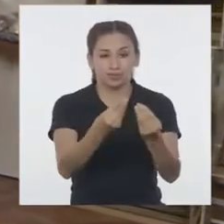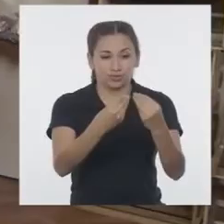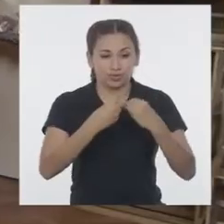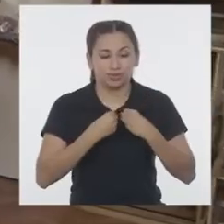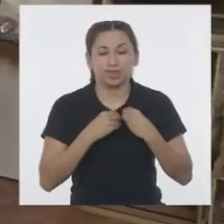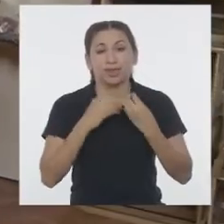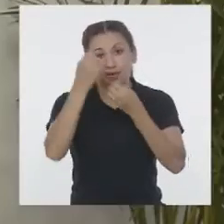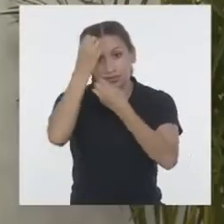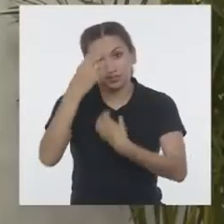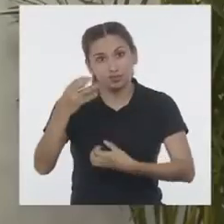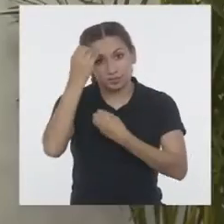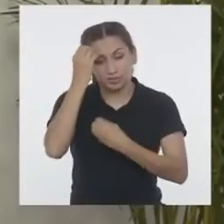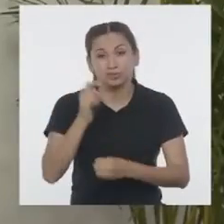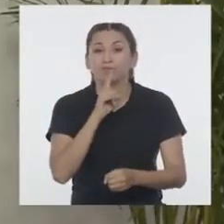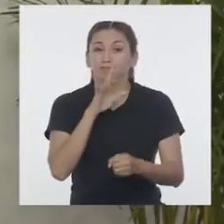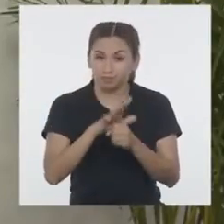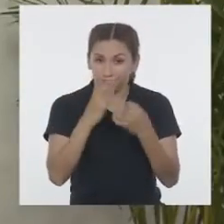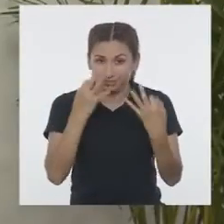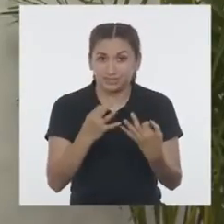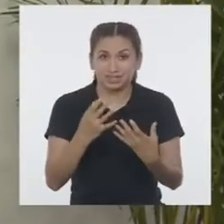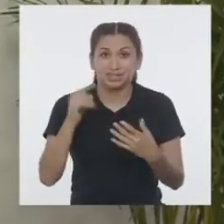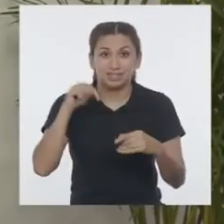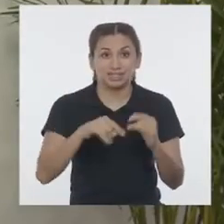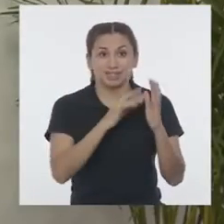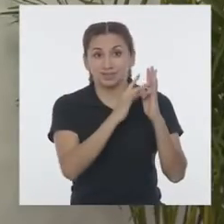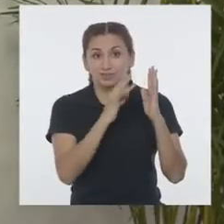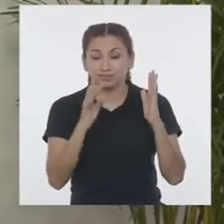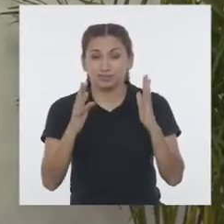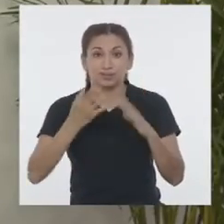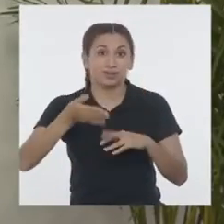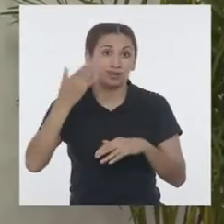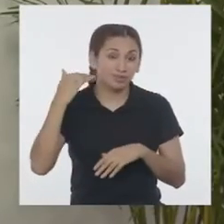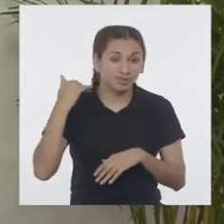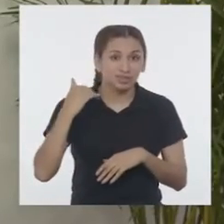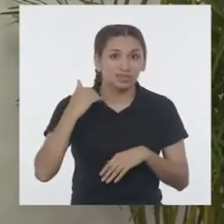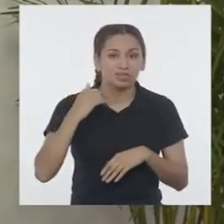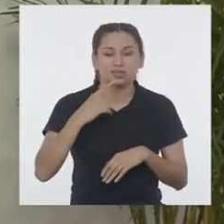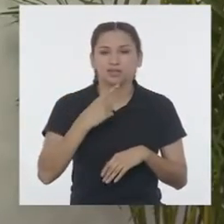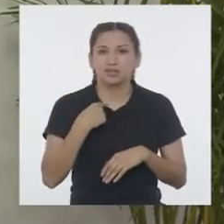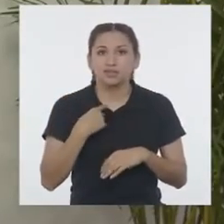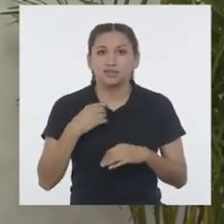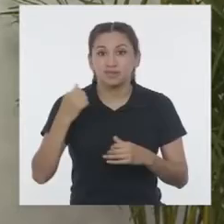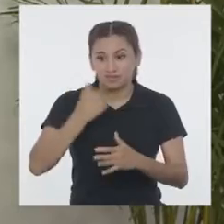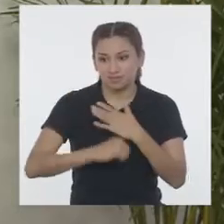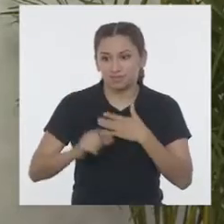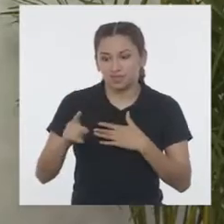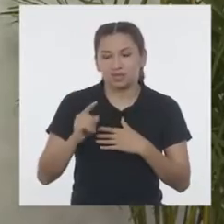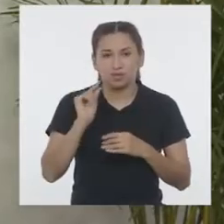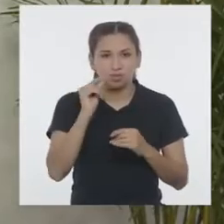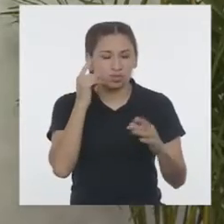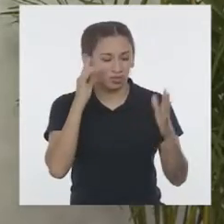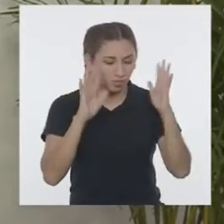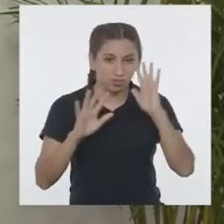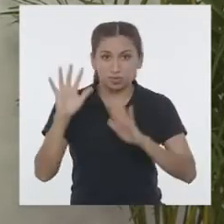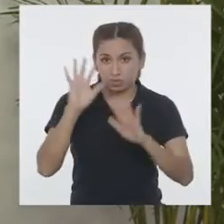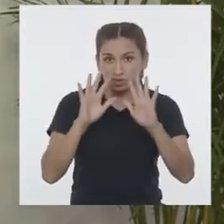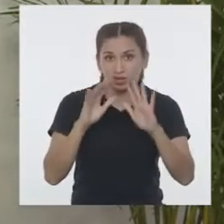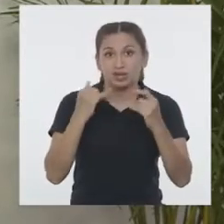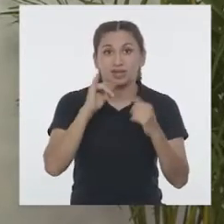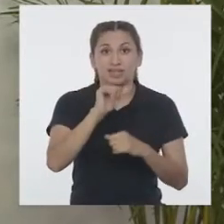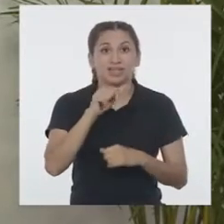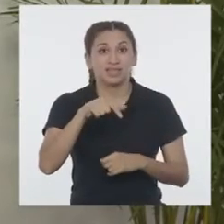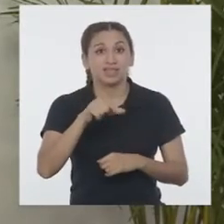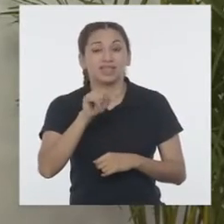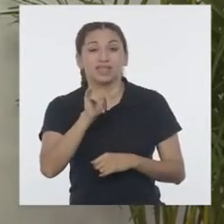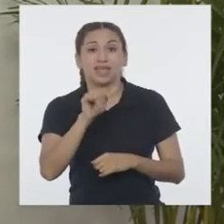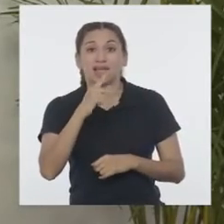esta información que han compartido. Confieso que si bien el episodio fue hace unos días, mi Mónica sigue un poco movilizada con todo este tema. Y tanto